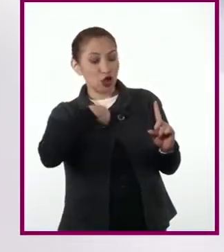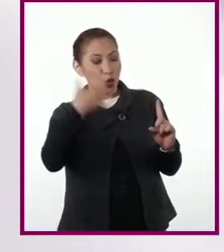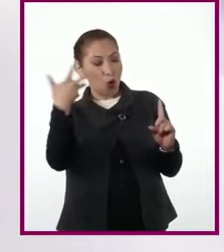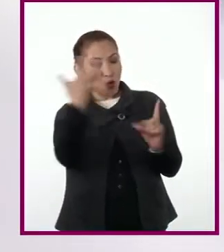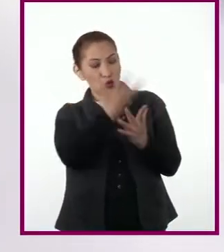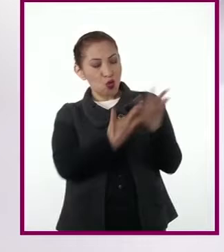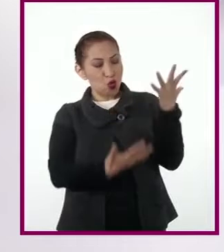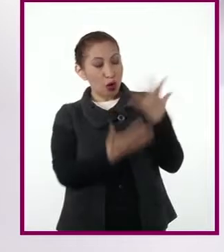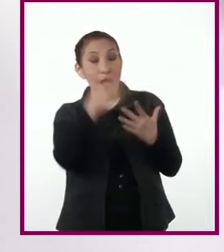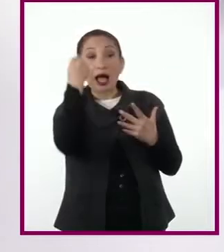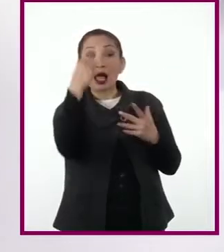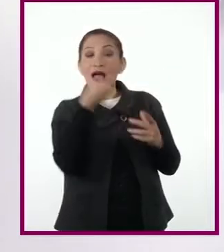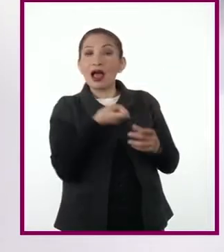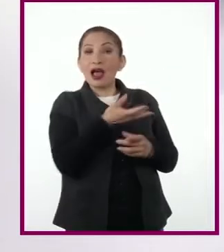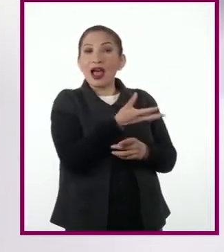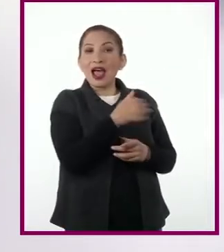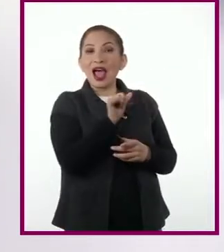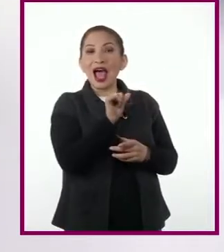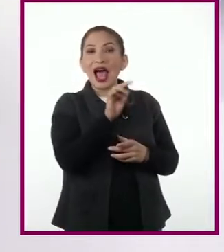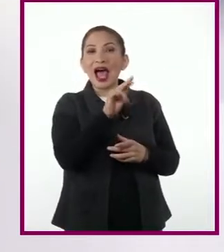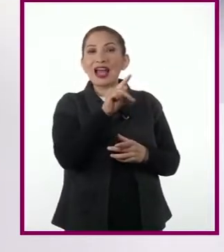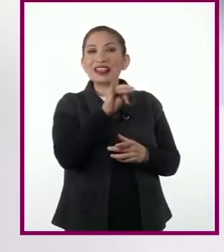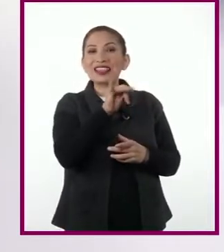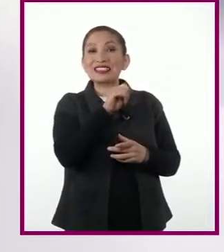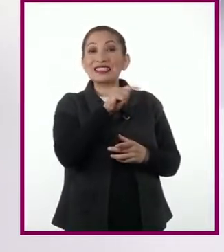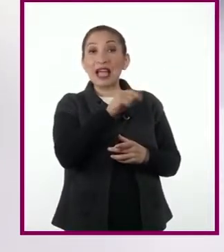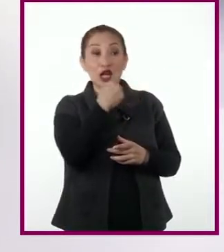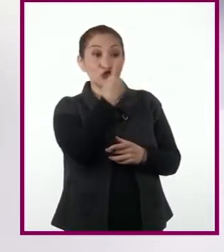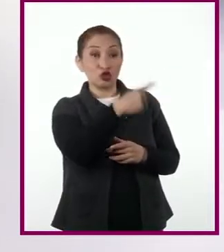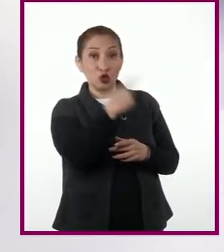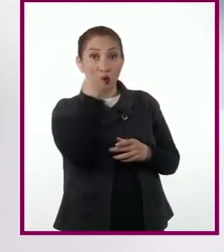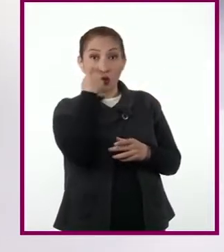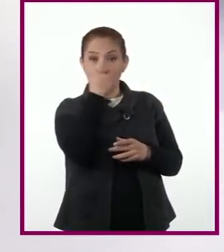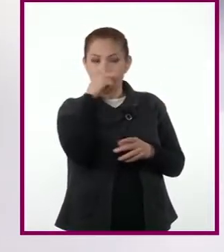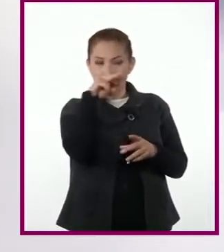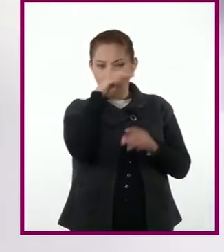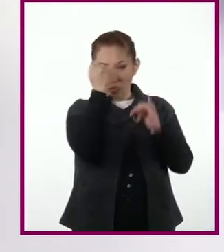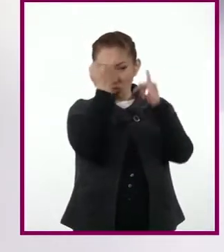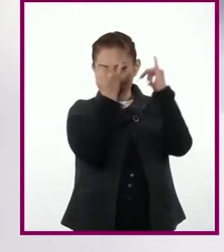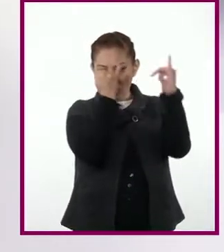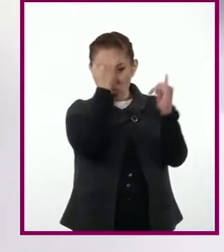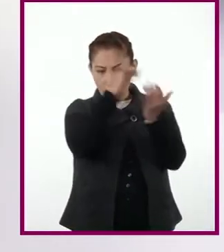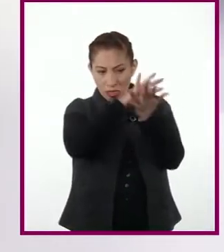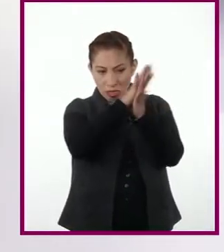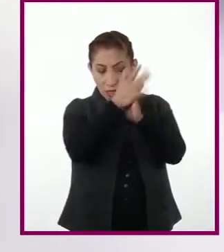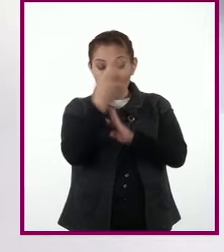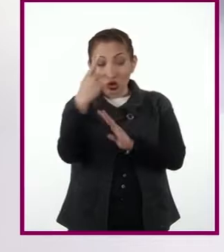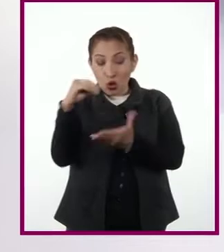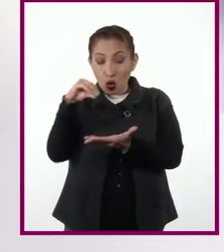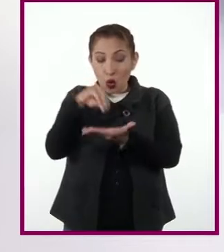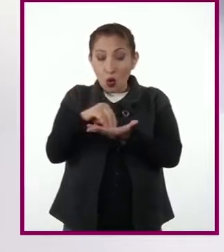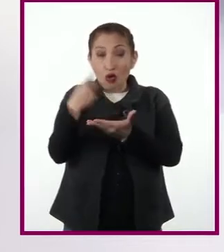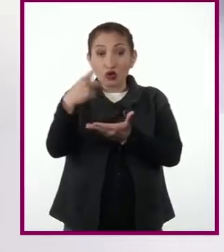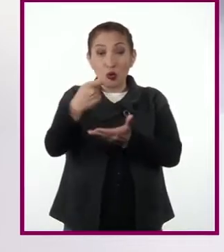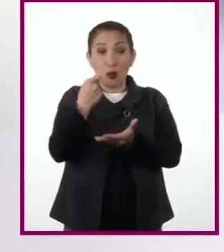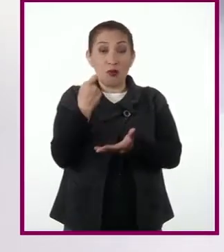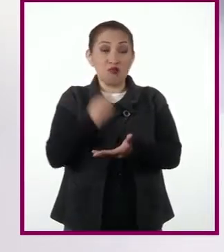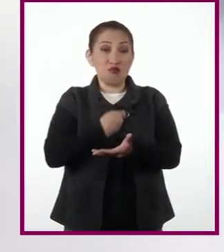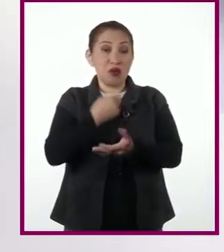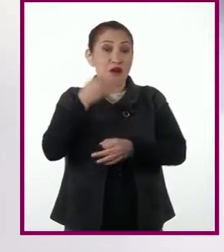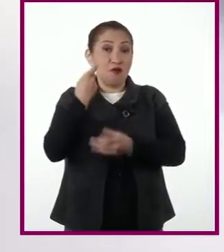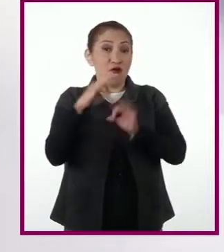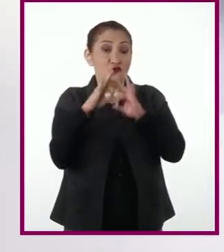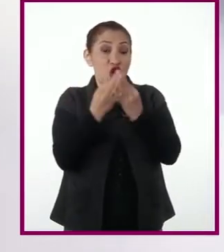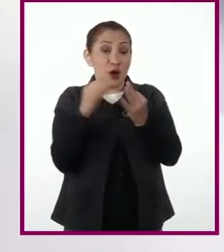crea, al que llamaremos artista. La mirada del artista dota a cada creación de un sentimiento e identidad propia, que